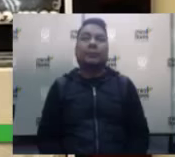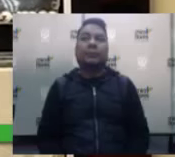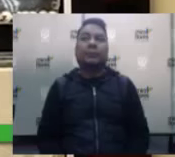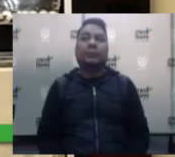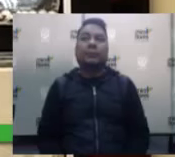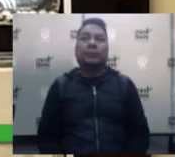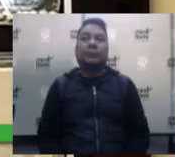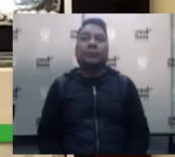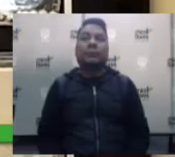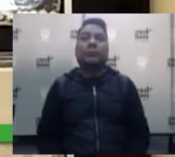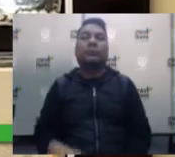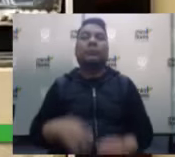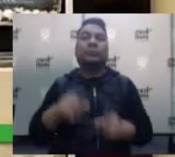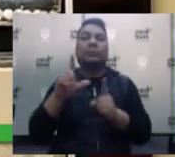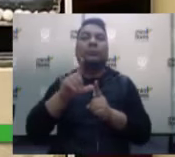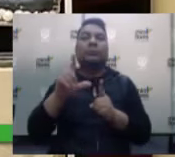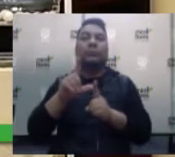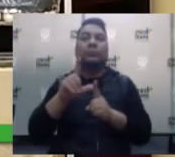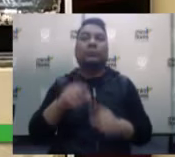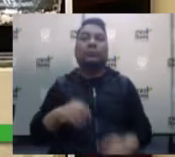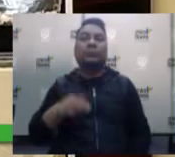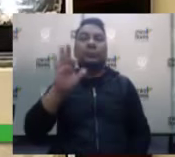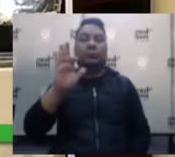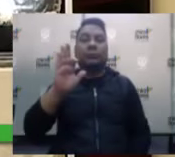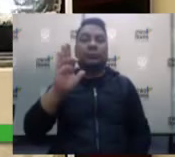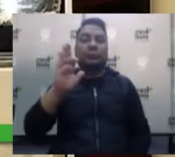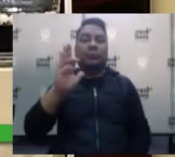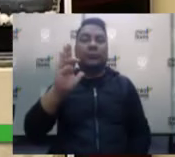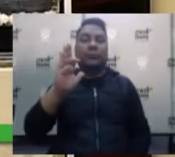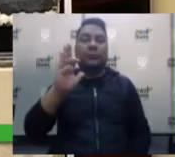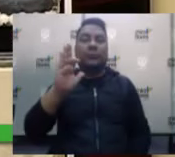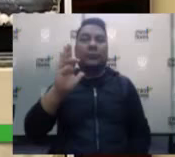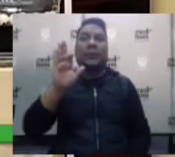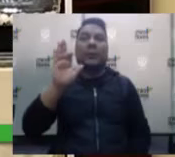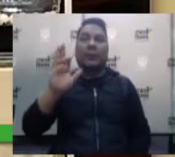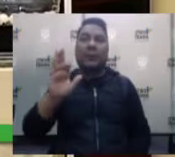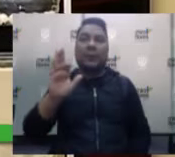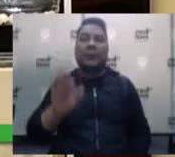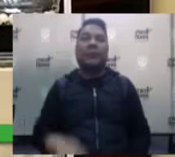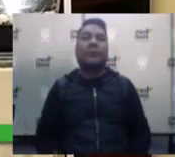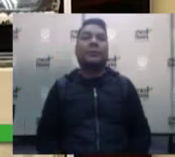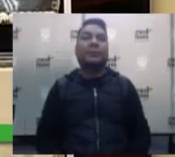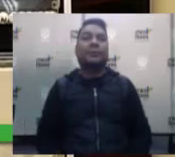Muy bien, es la letra F, letra F.